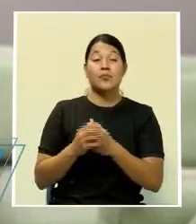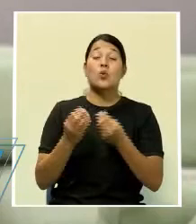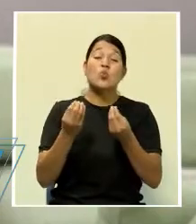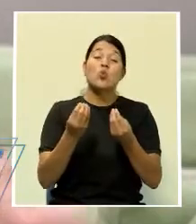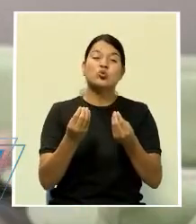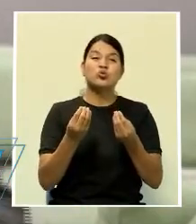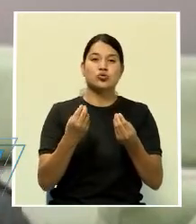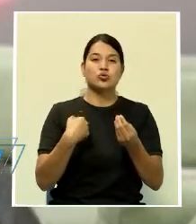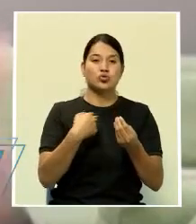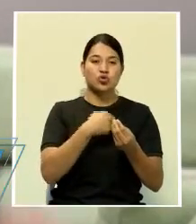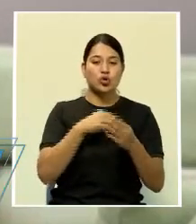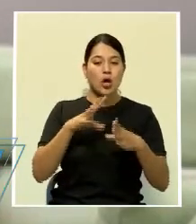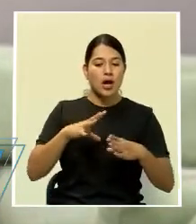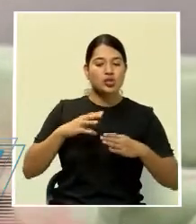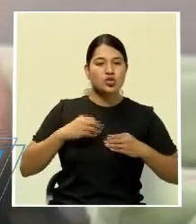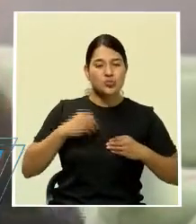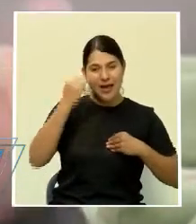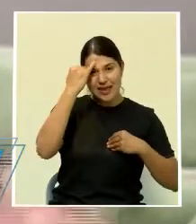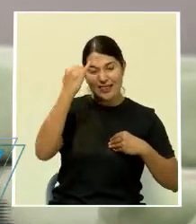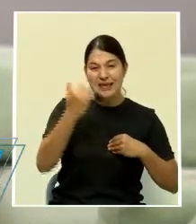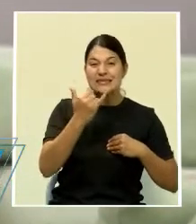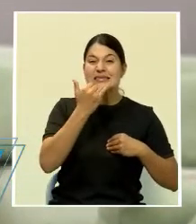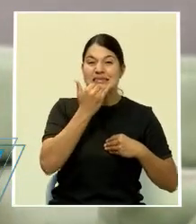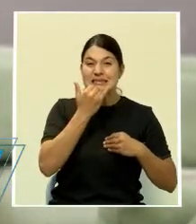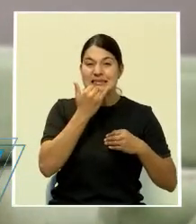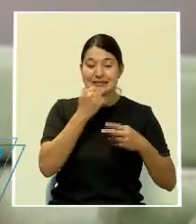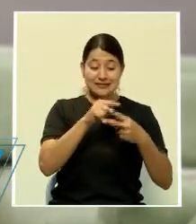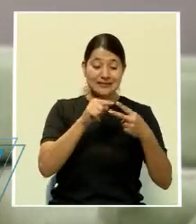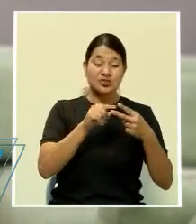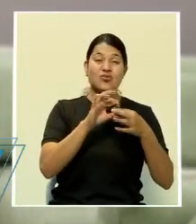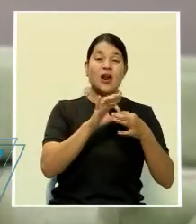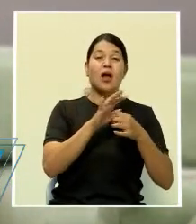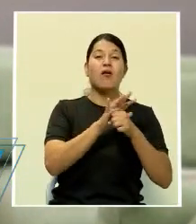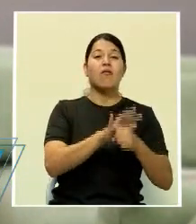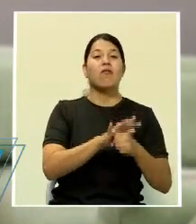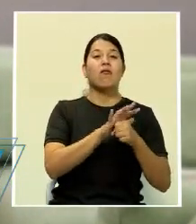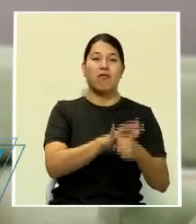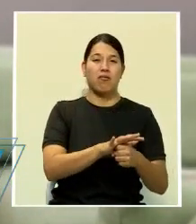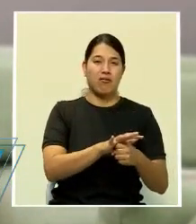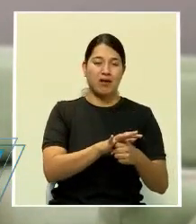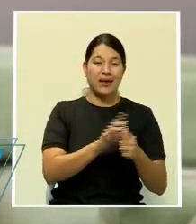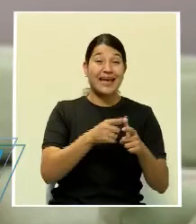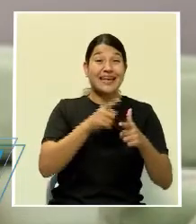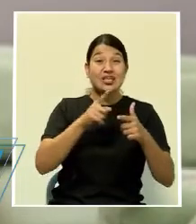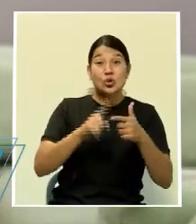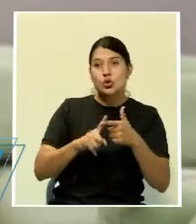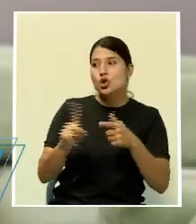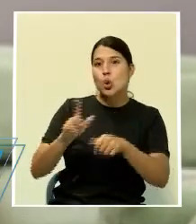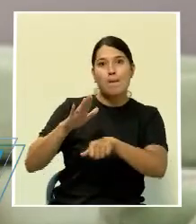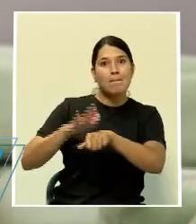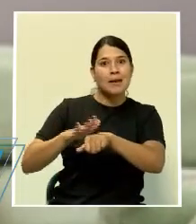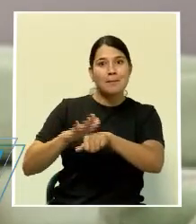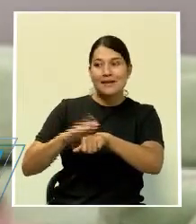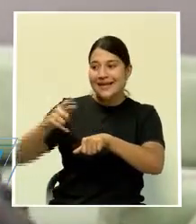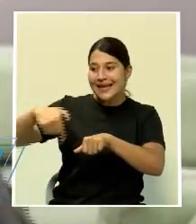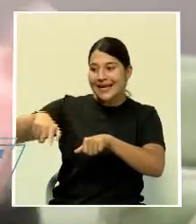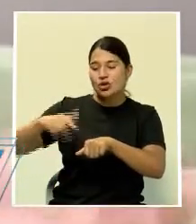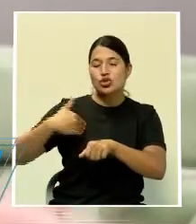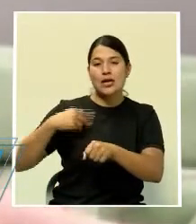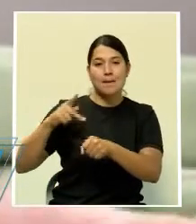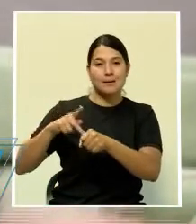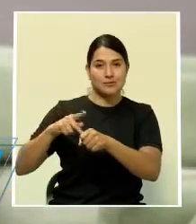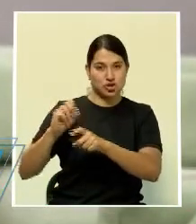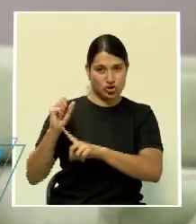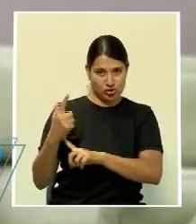que en términos de movilidad social impiden la movilidad social de los y las afrodescendientes.